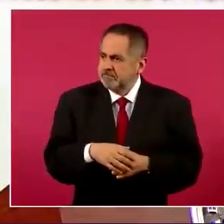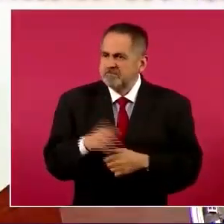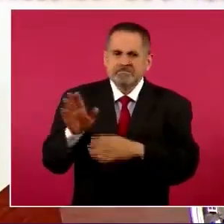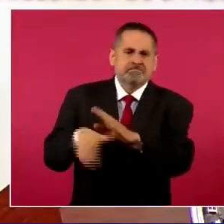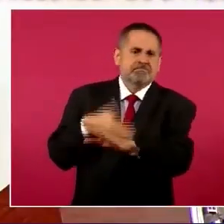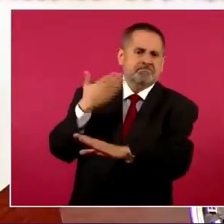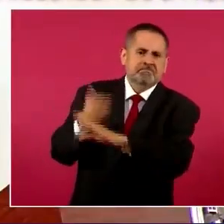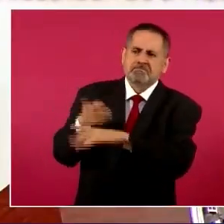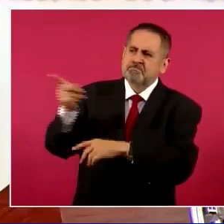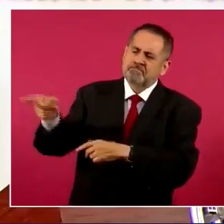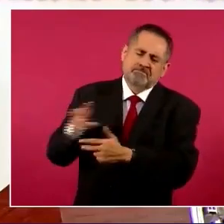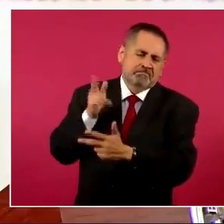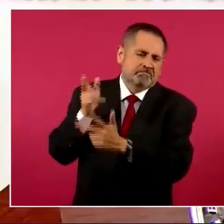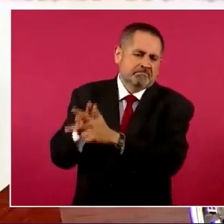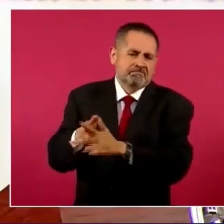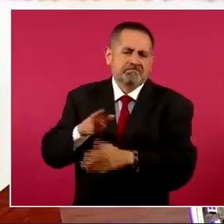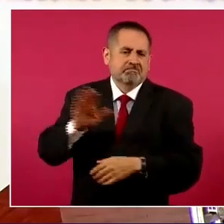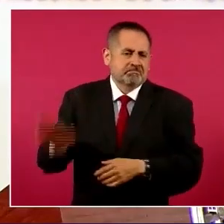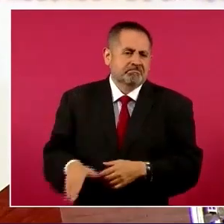contra de él.